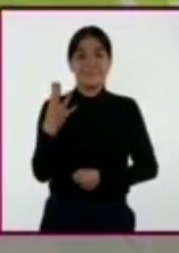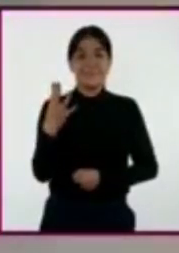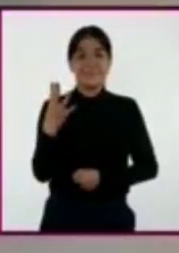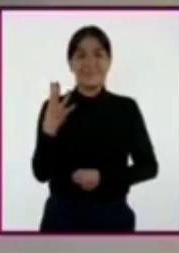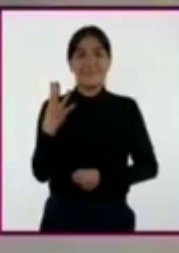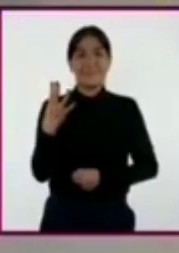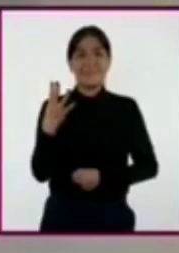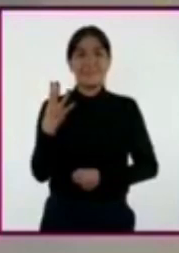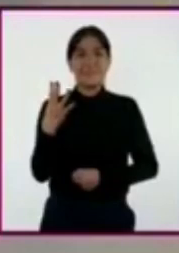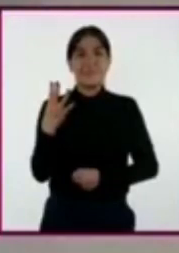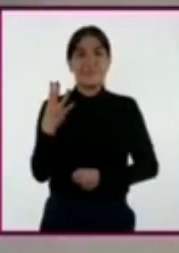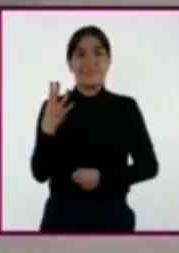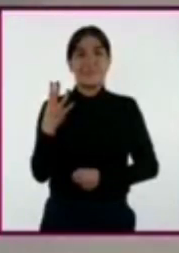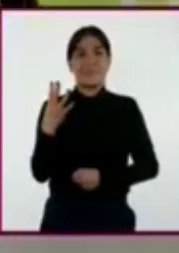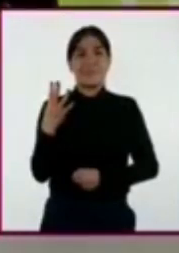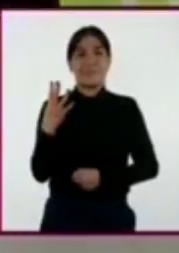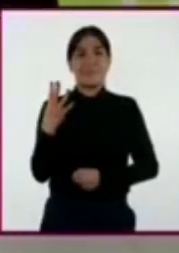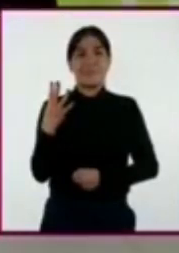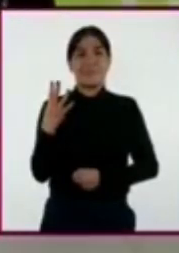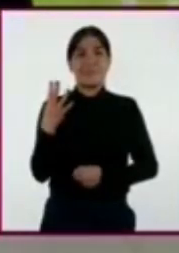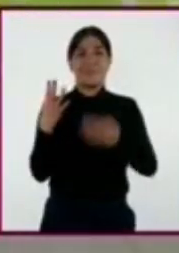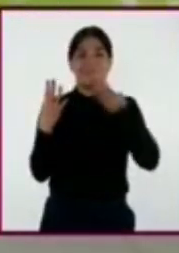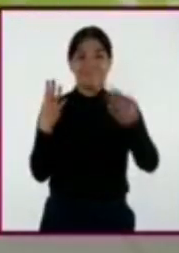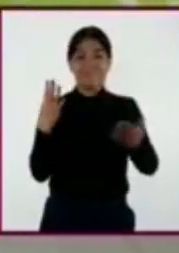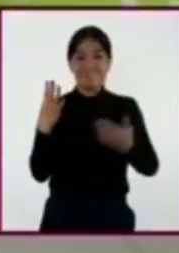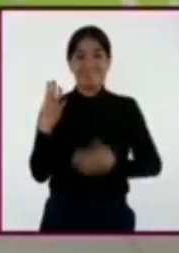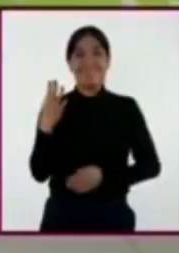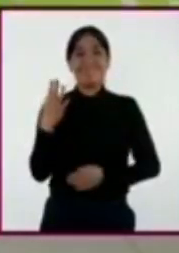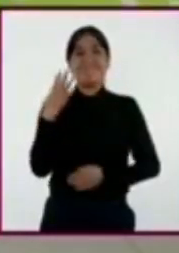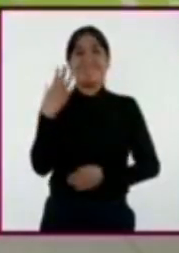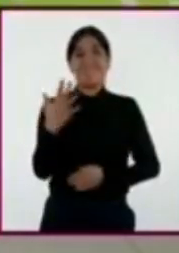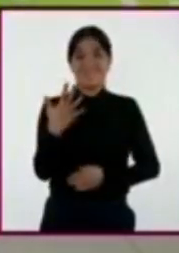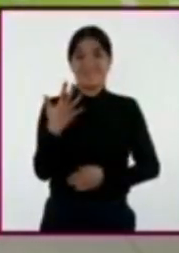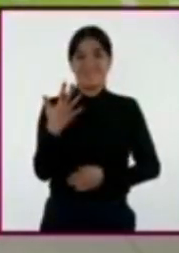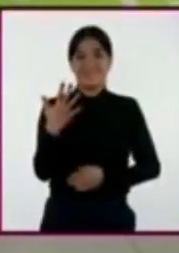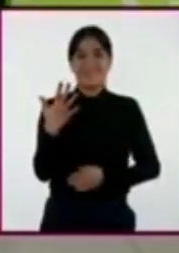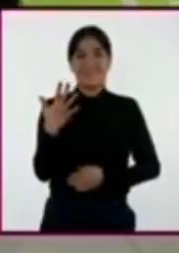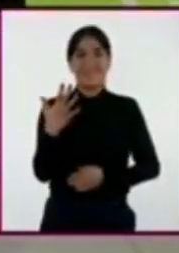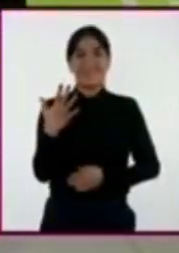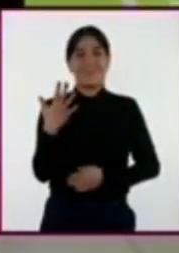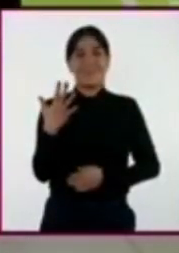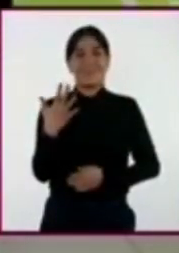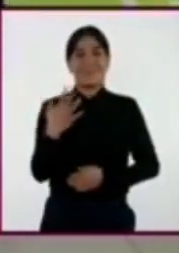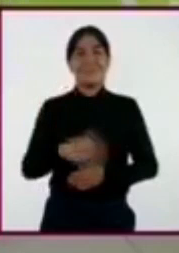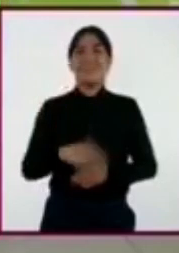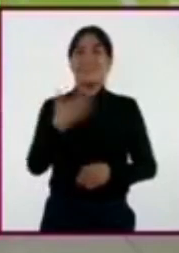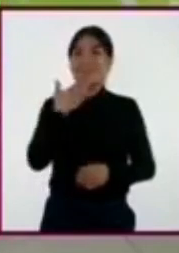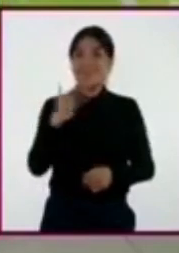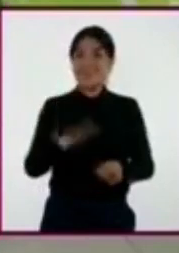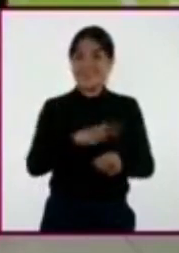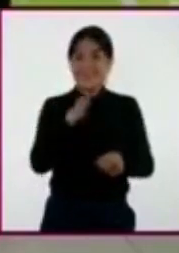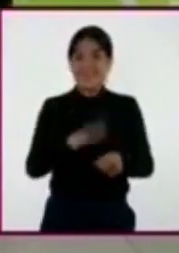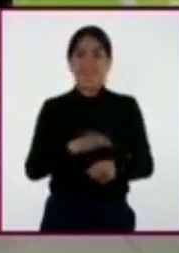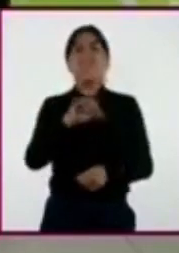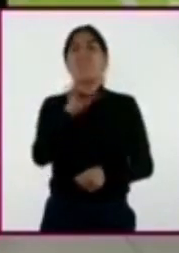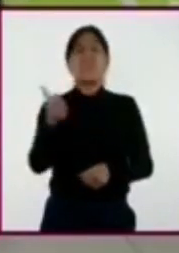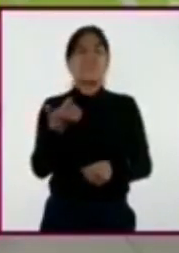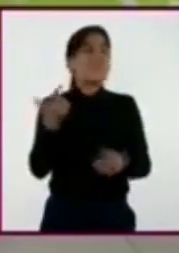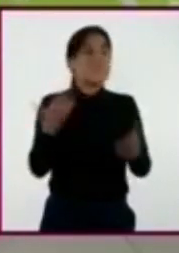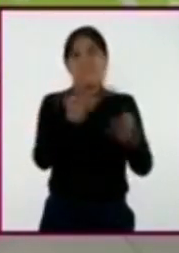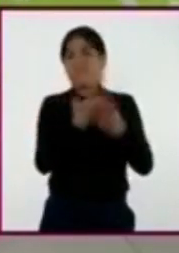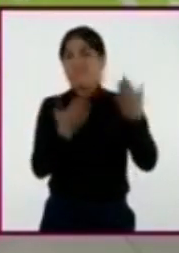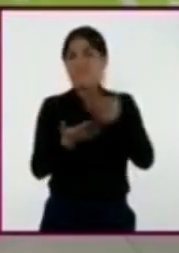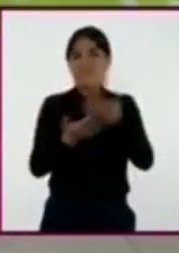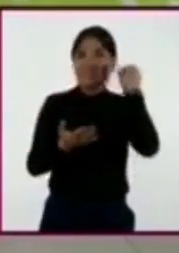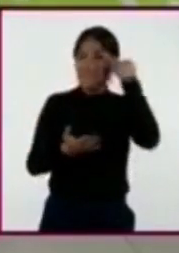4. Muy bien. Y 5. Excelente. ¿Qué otra propuesta